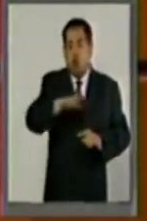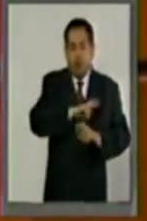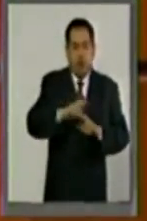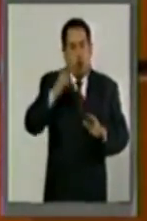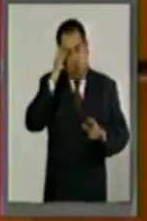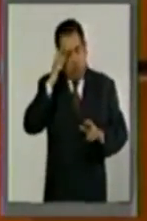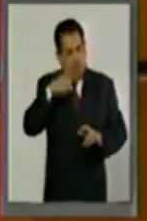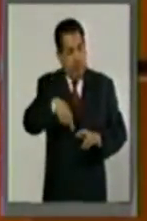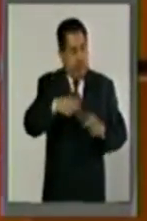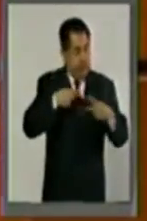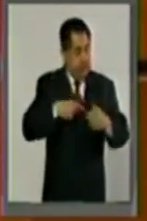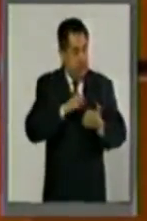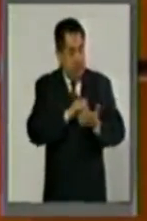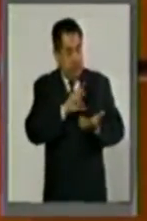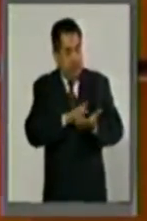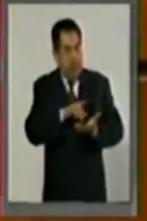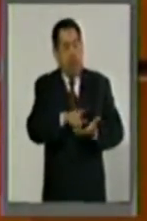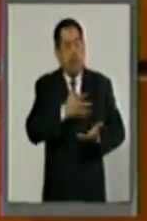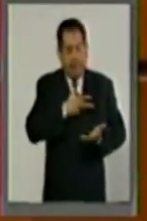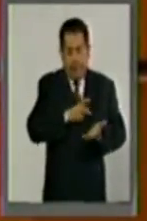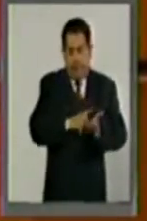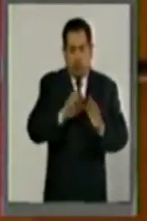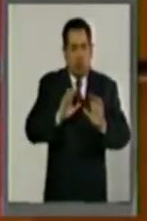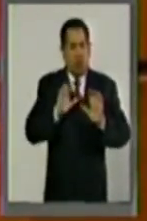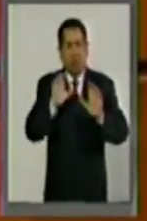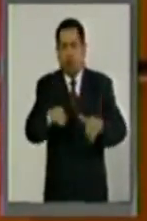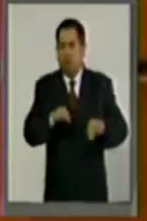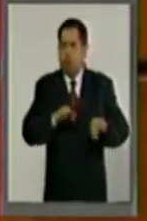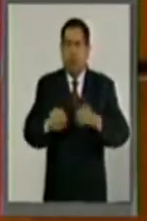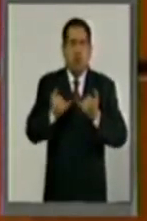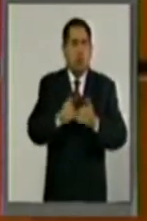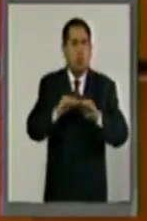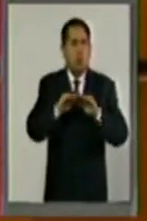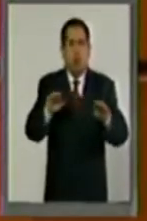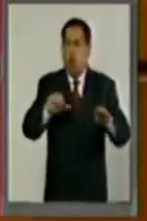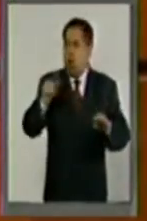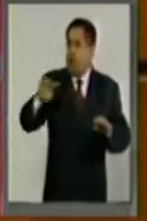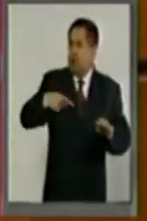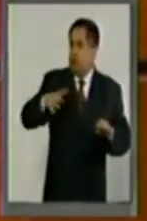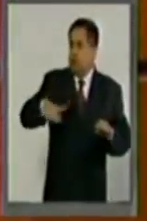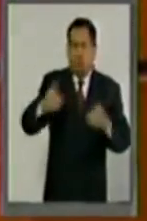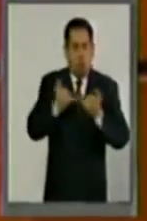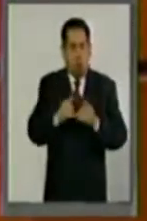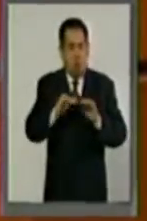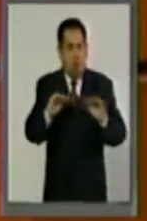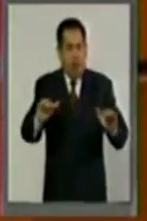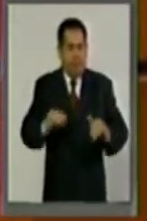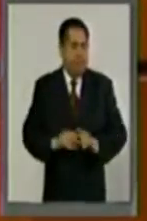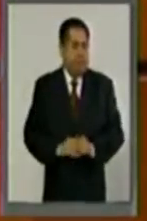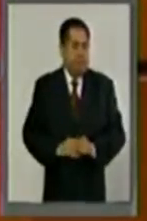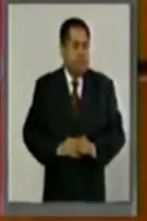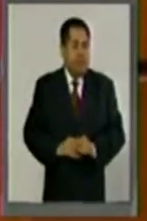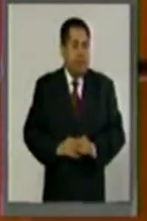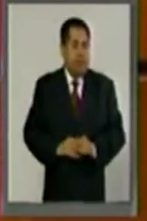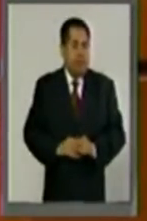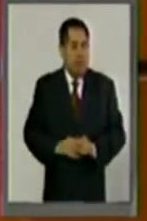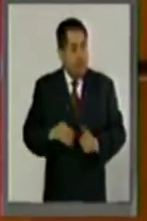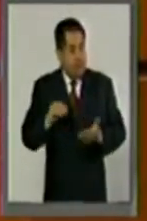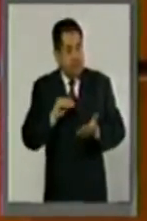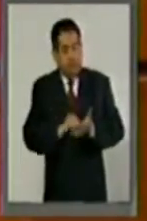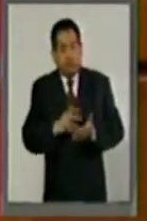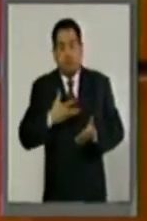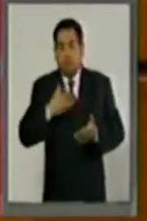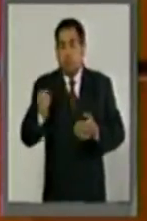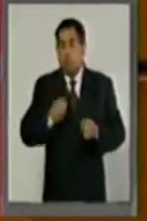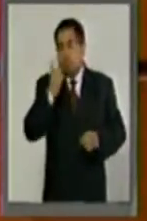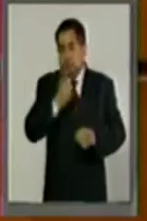las personas con discapacidad a trabajar en igualdad de condiciones con las demás. Ello incluye el derecho a tener la